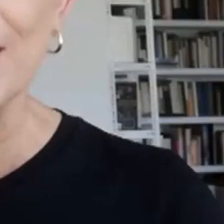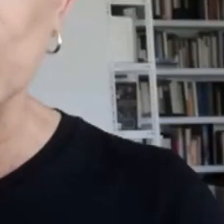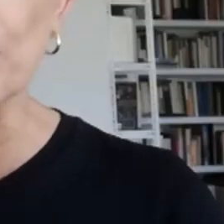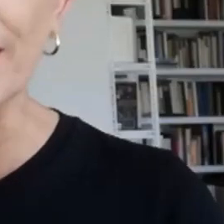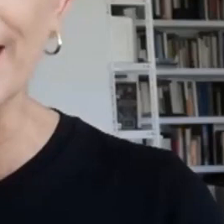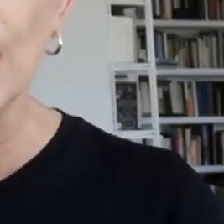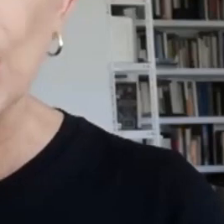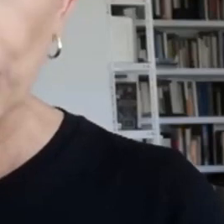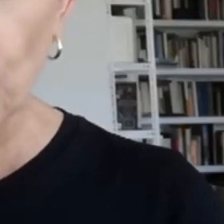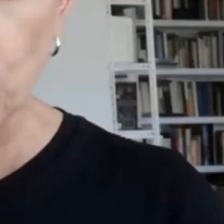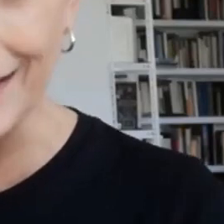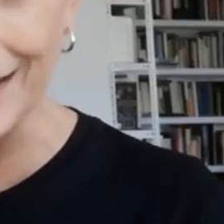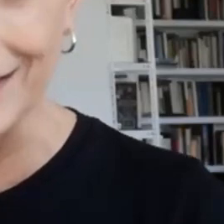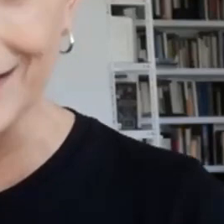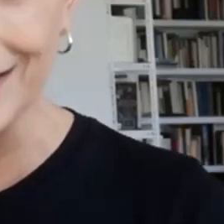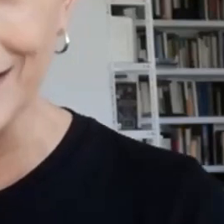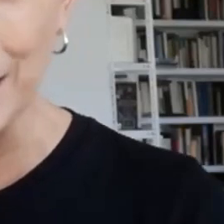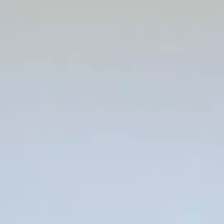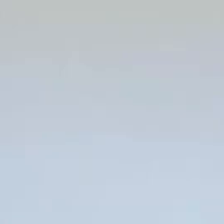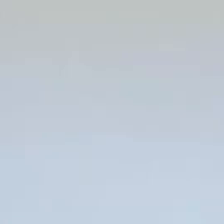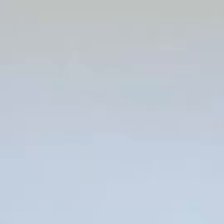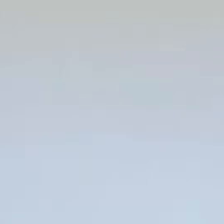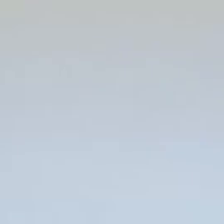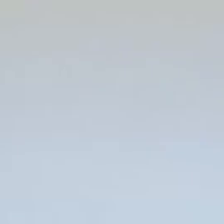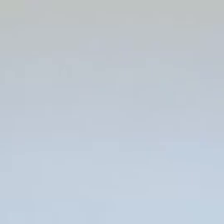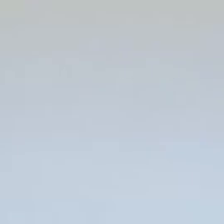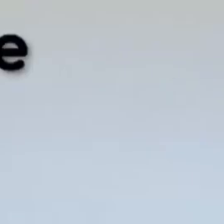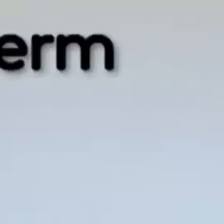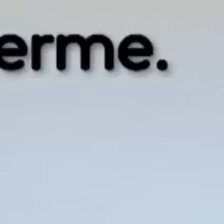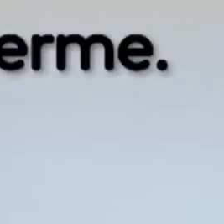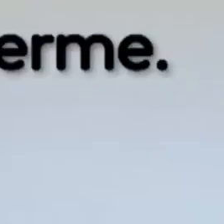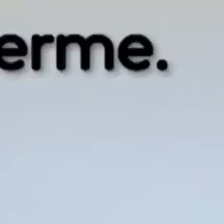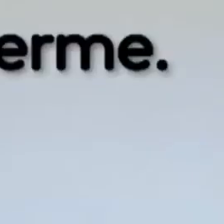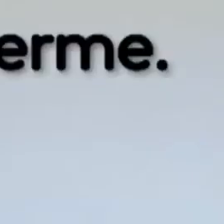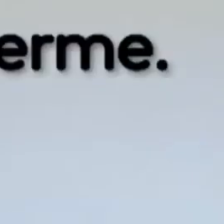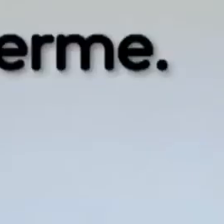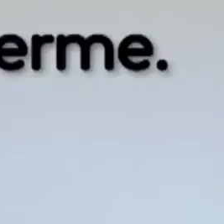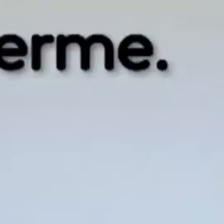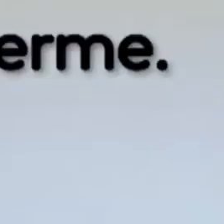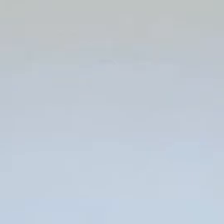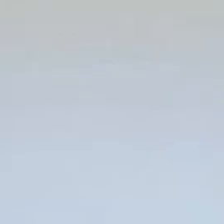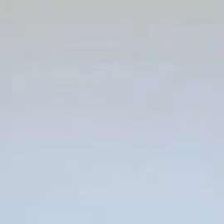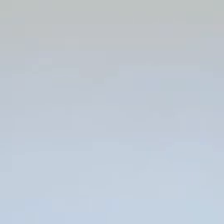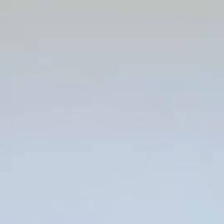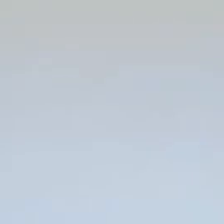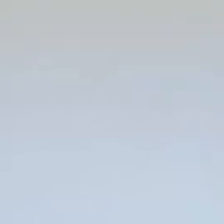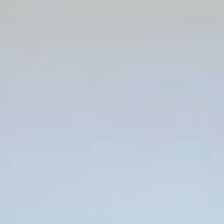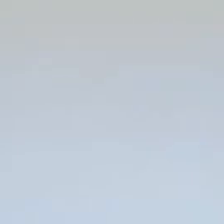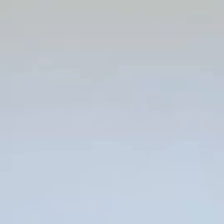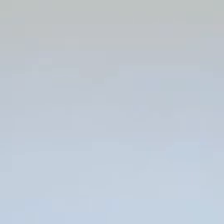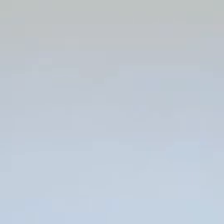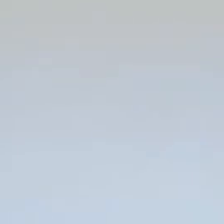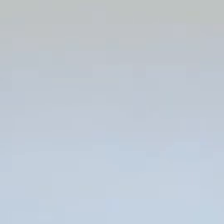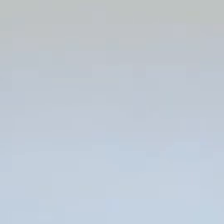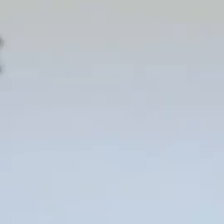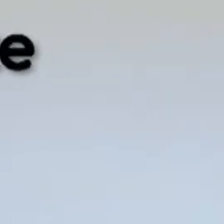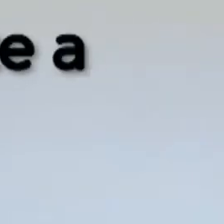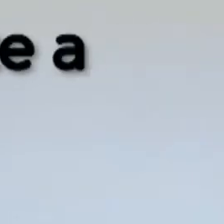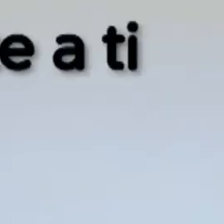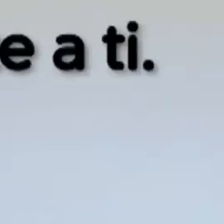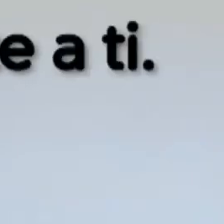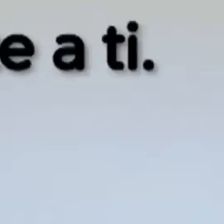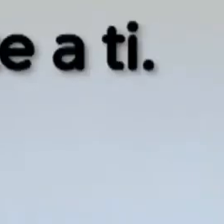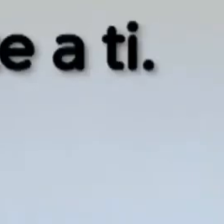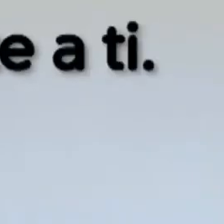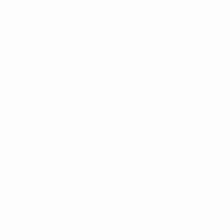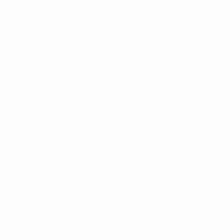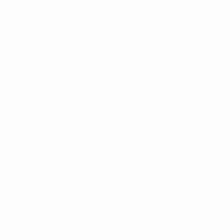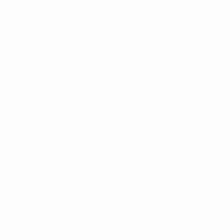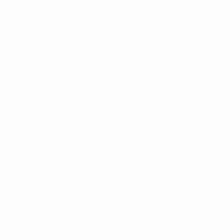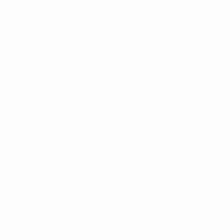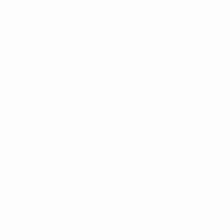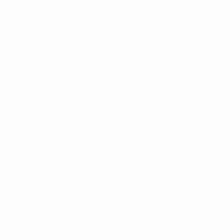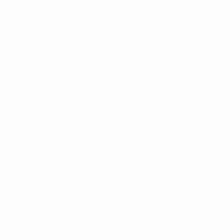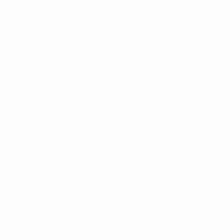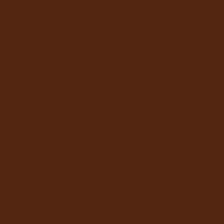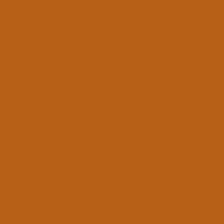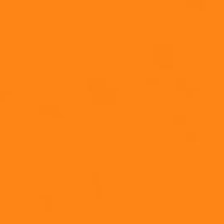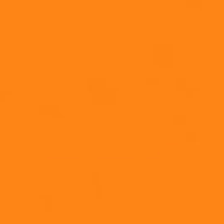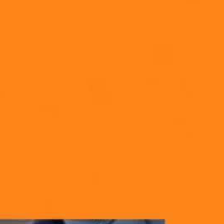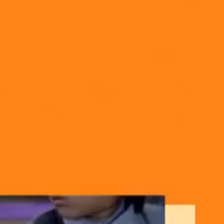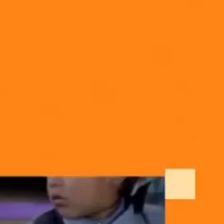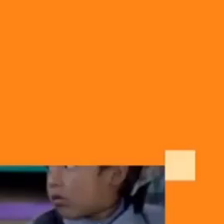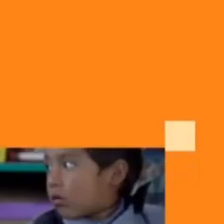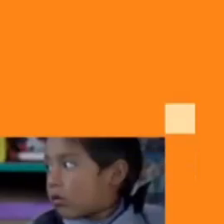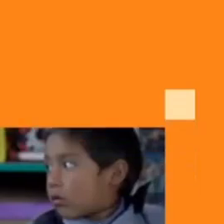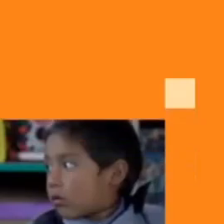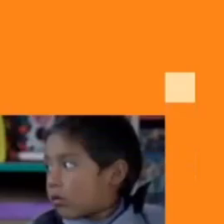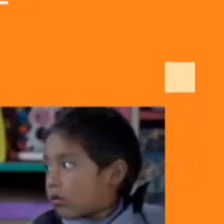Se deben cumplir 2. Protégete para protegerme. Yo me cuido para cuidarte a